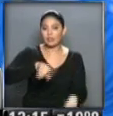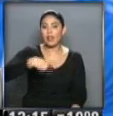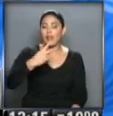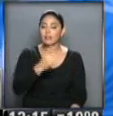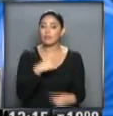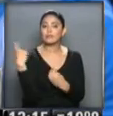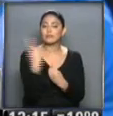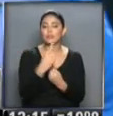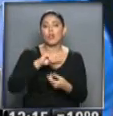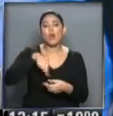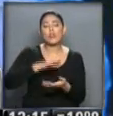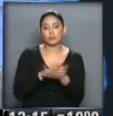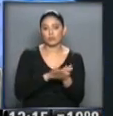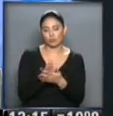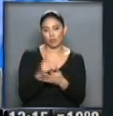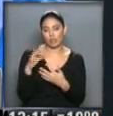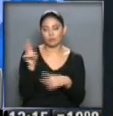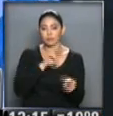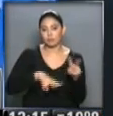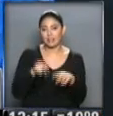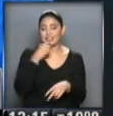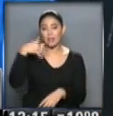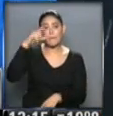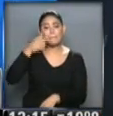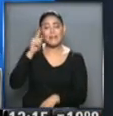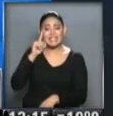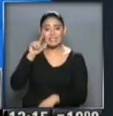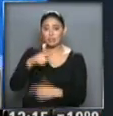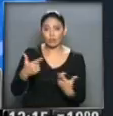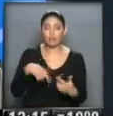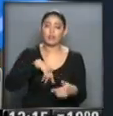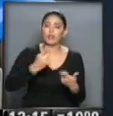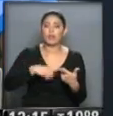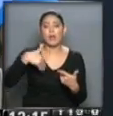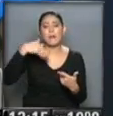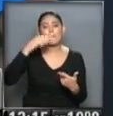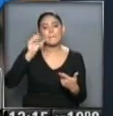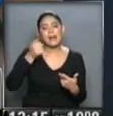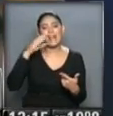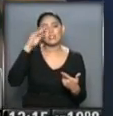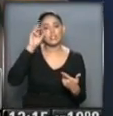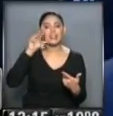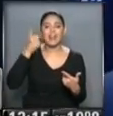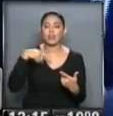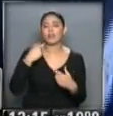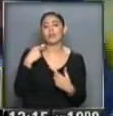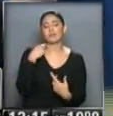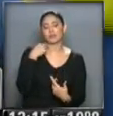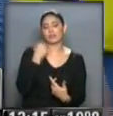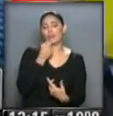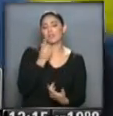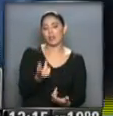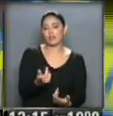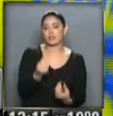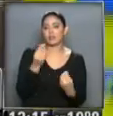buscar otra solución. Cuando no está Messi, Mascherano se hace expulsar infantilmente porque el del carrito lo